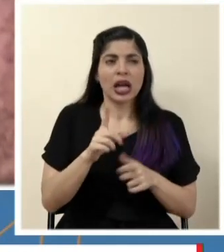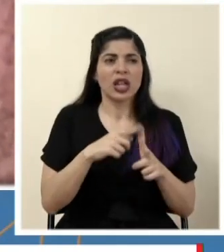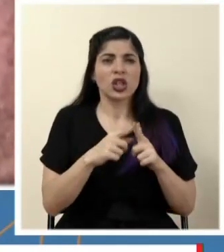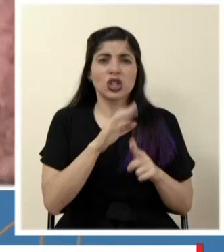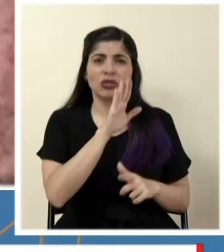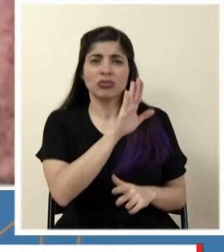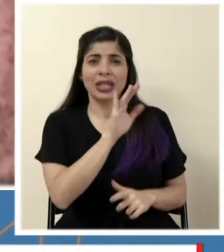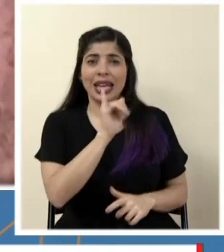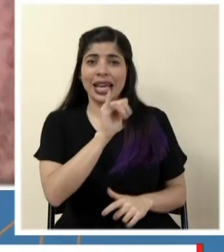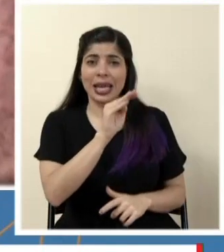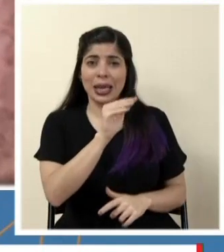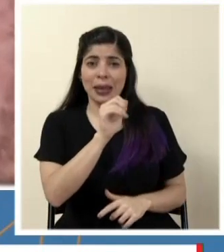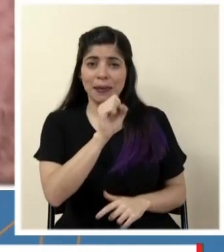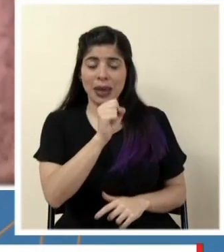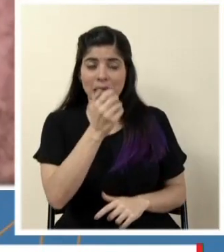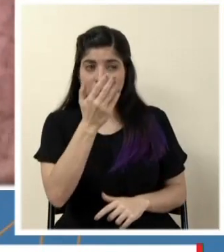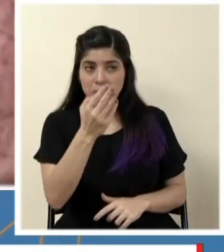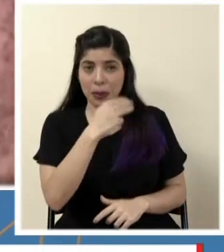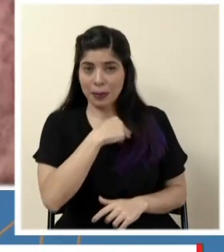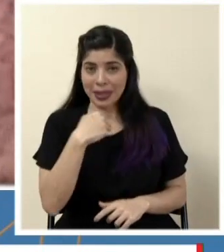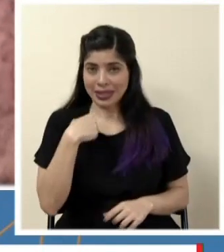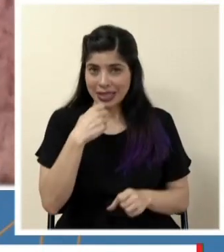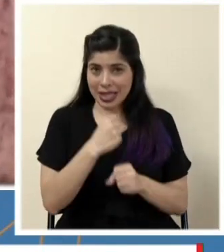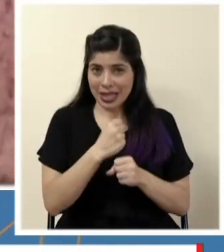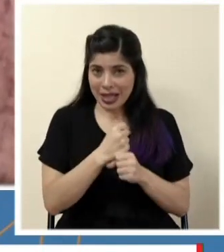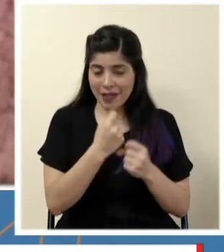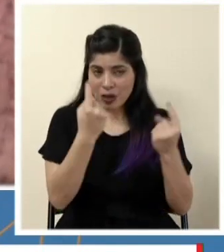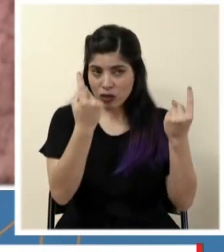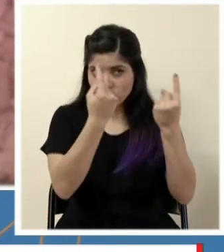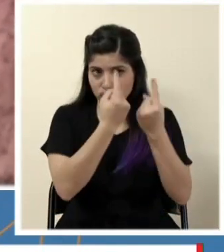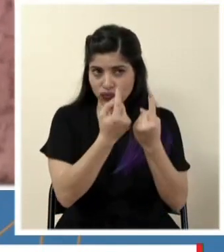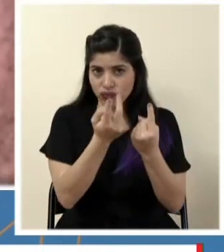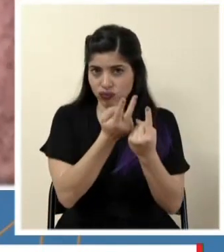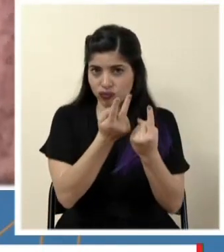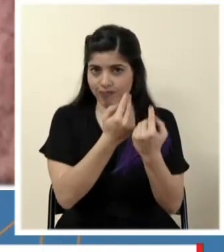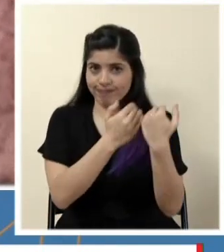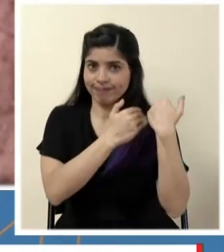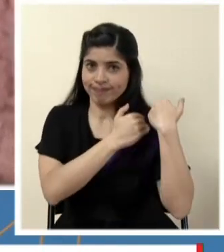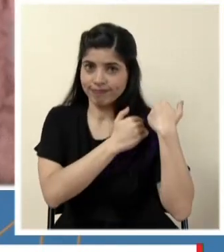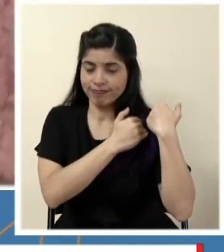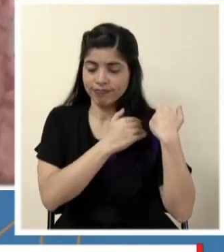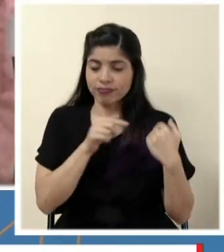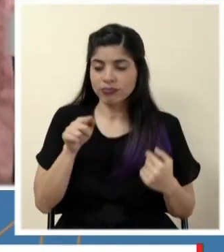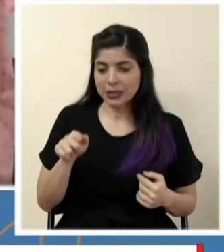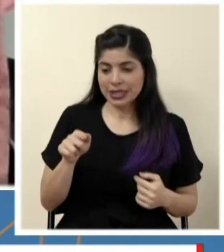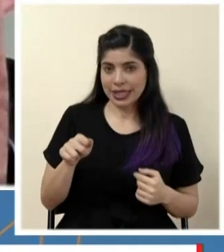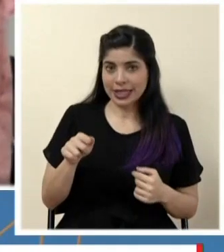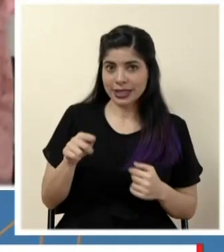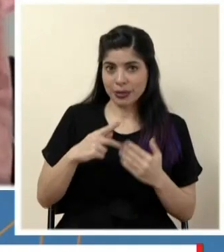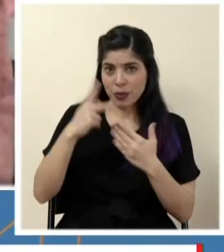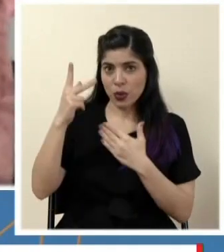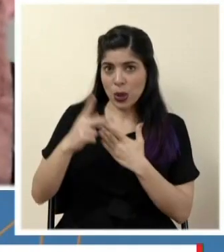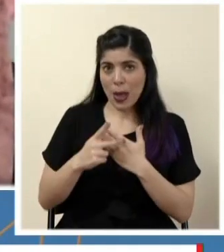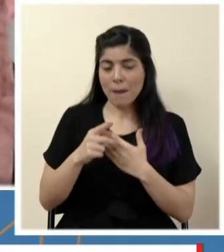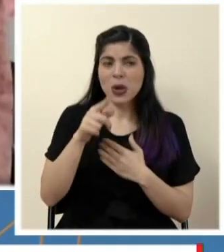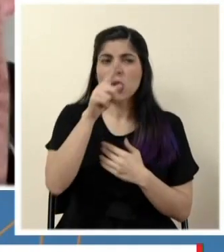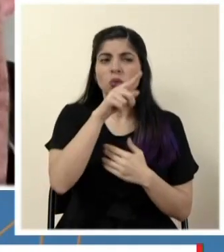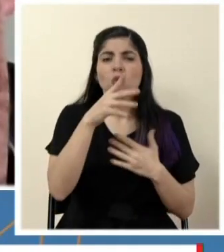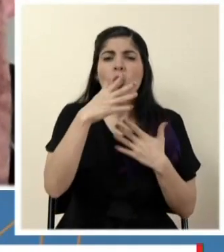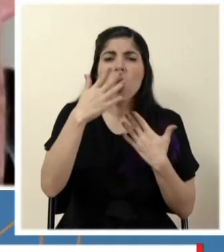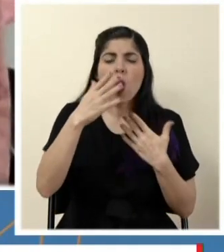el IMAS y en este caso el Ministerio de Trabajo, que son los encargados de manejar este programa,